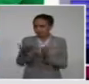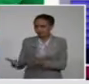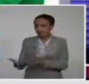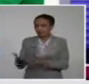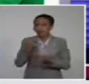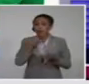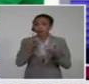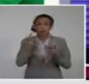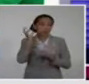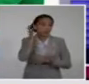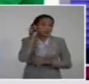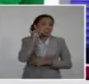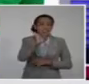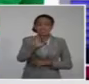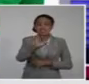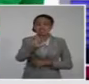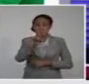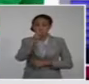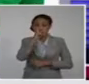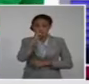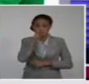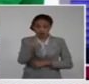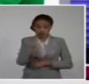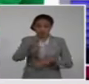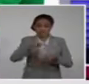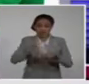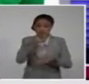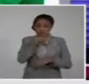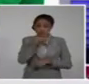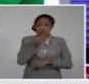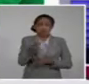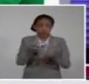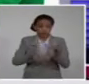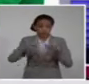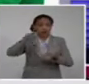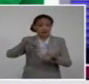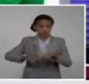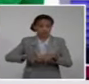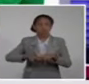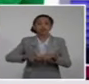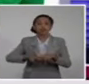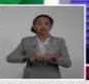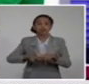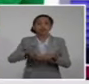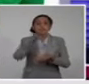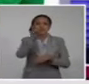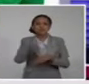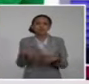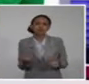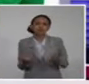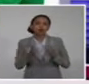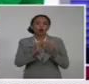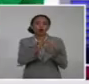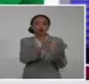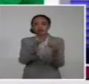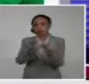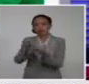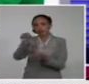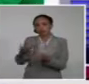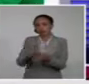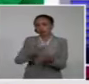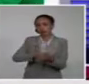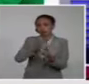del municipio de Habana Vieja, aquí en la provincia de La Habana, contacto de un caso positivo ya diagnosticado,